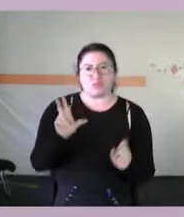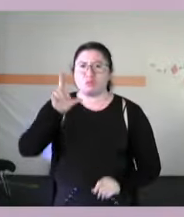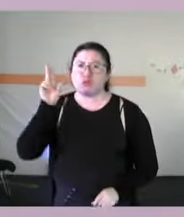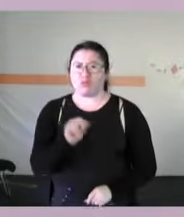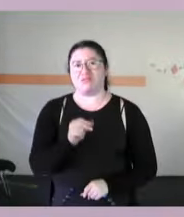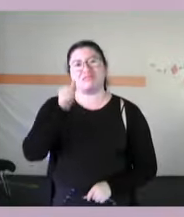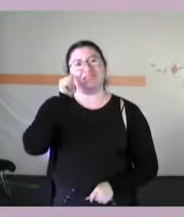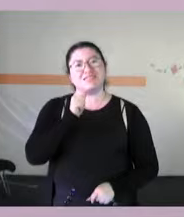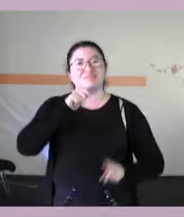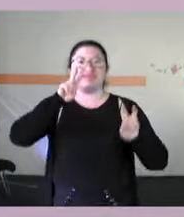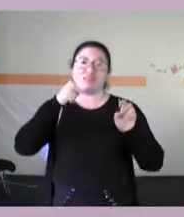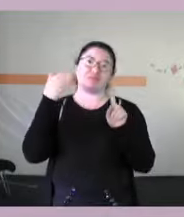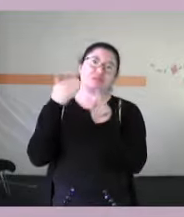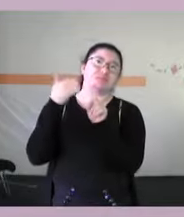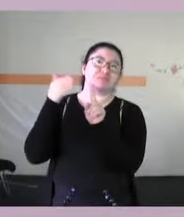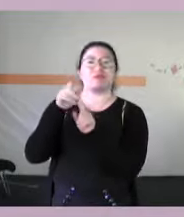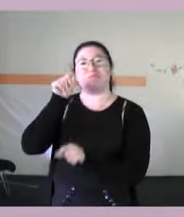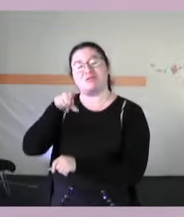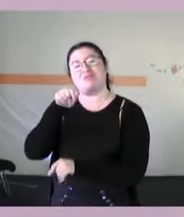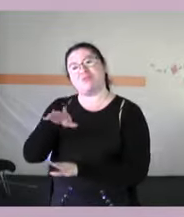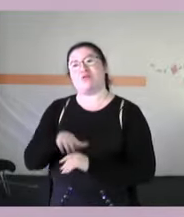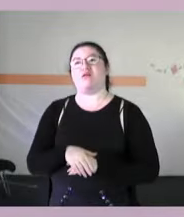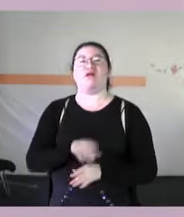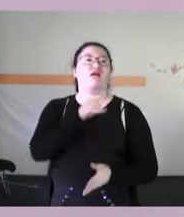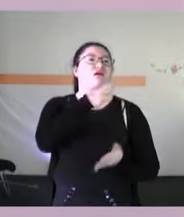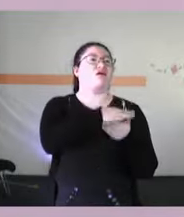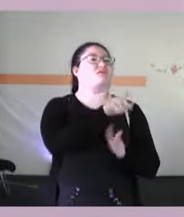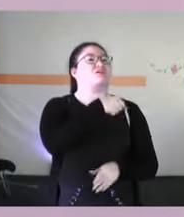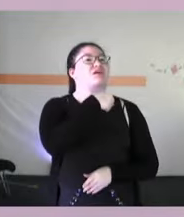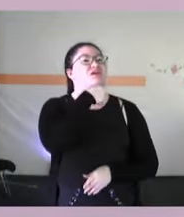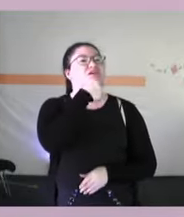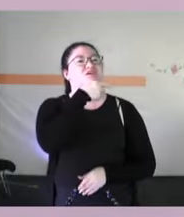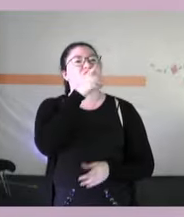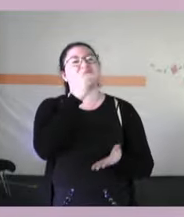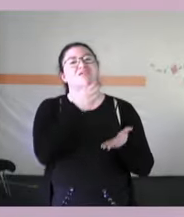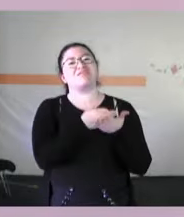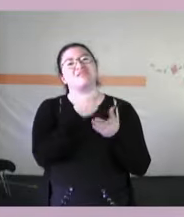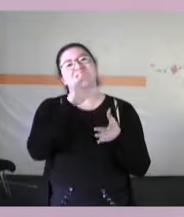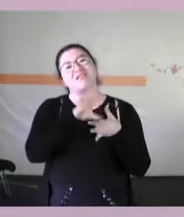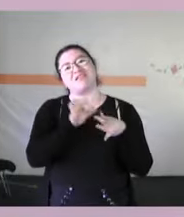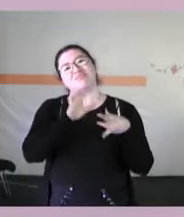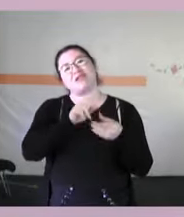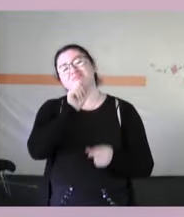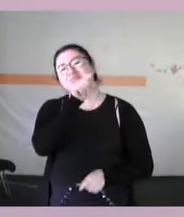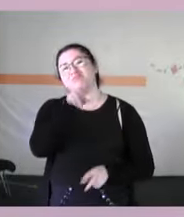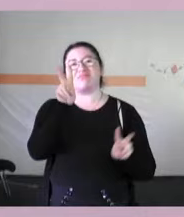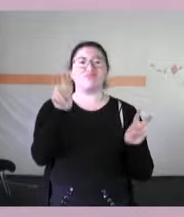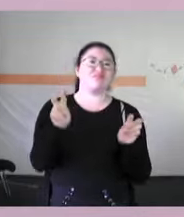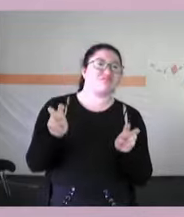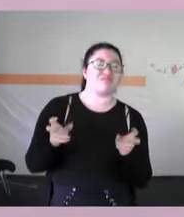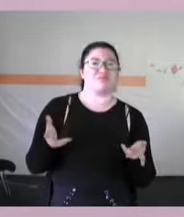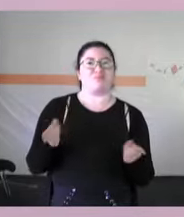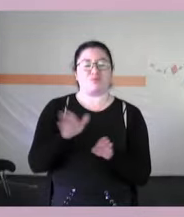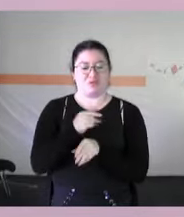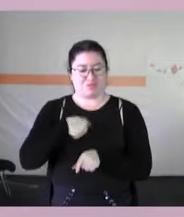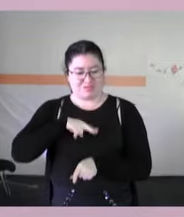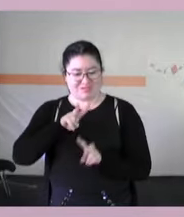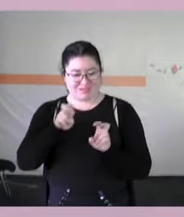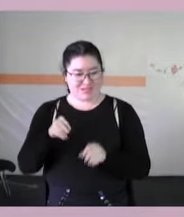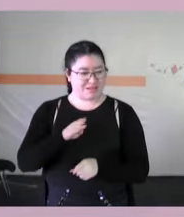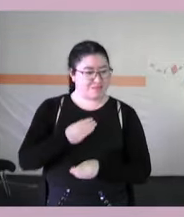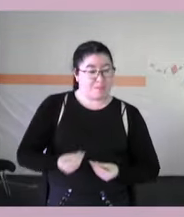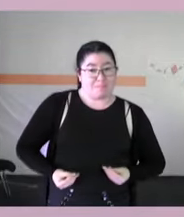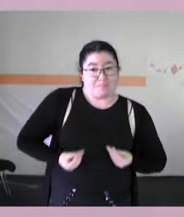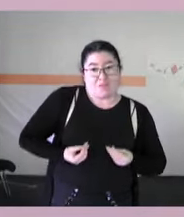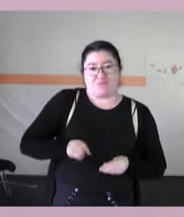rato. Ay, las viejas solo saben hablar de eso. Sí, coño, porque estamos hablando de la vida y la muerte.